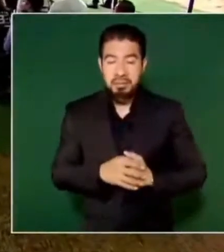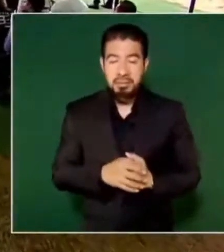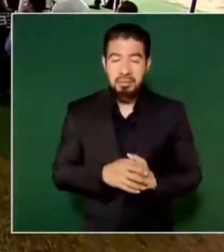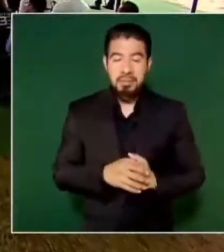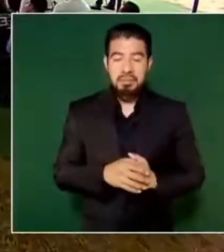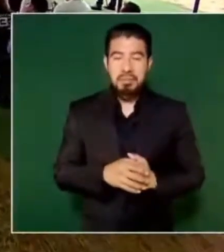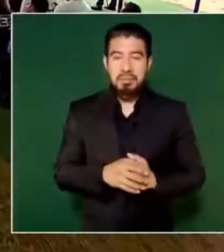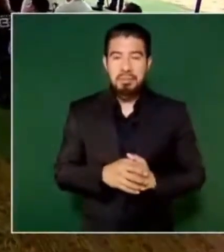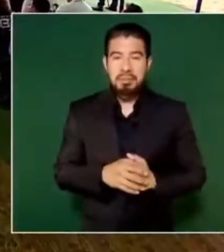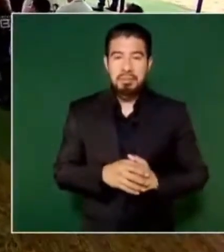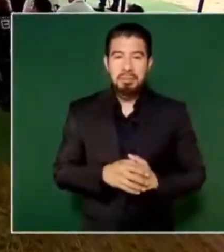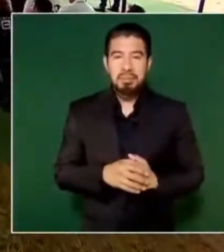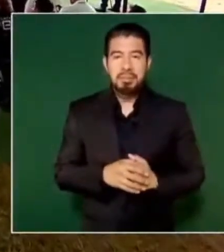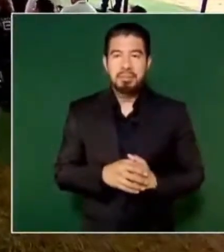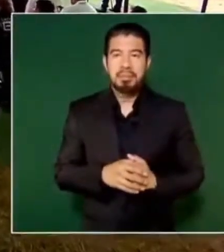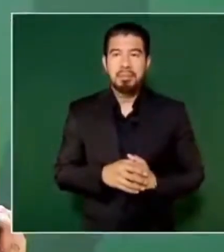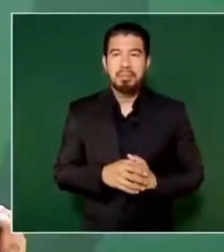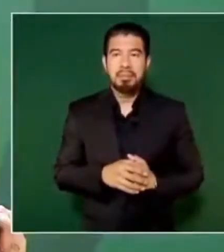y